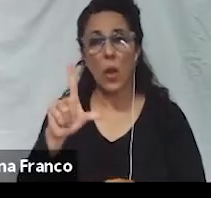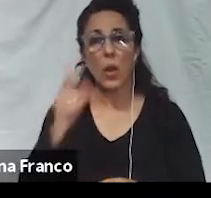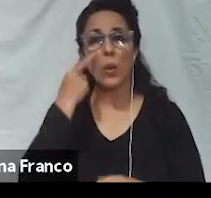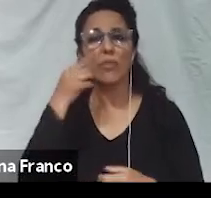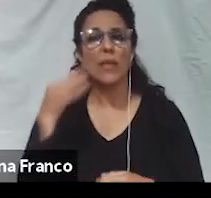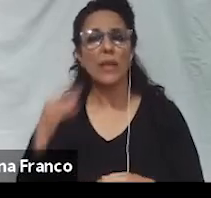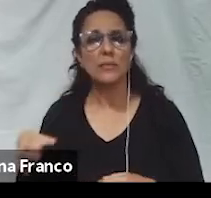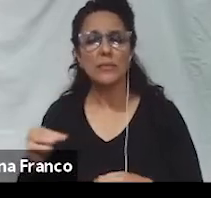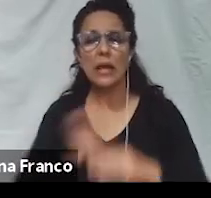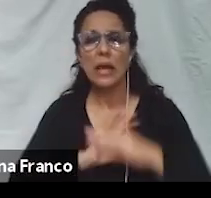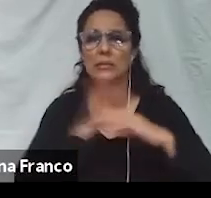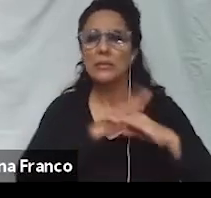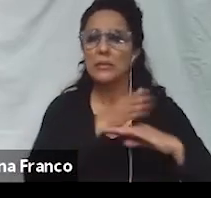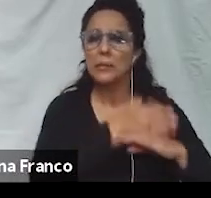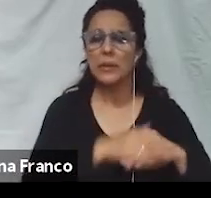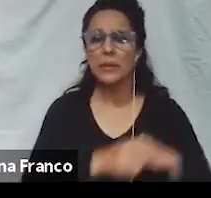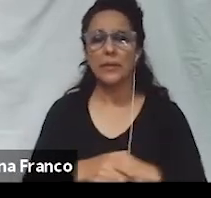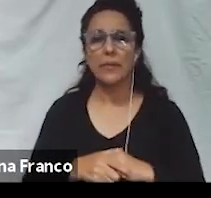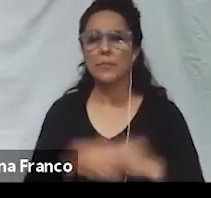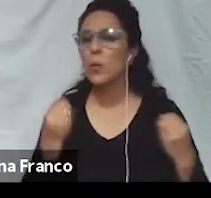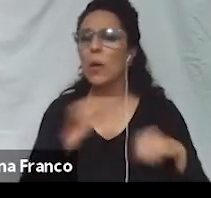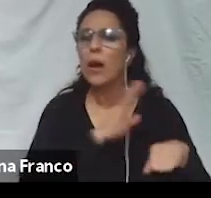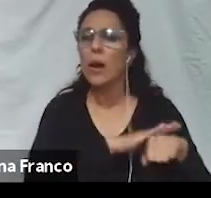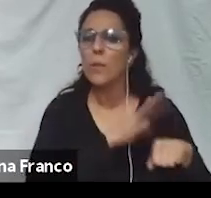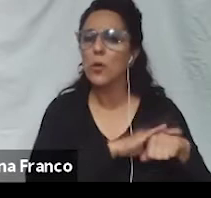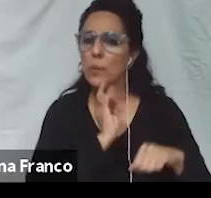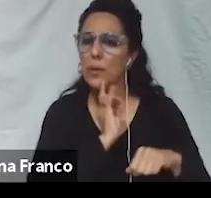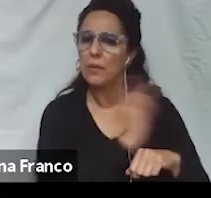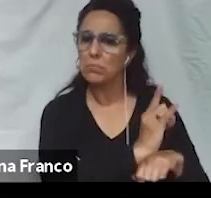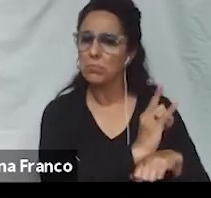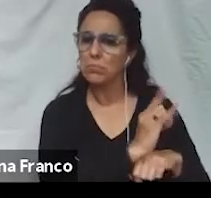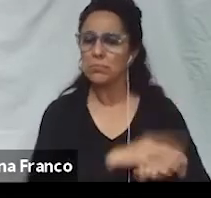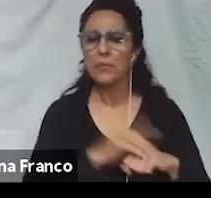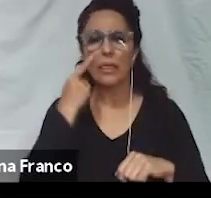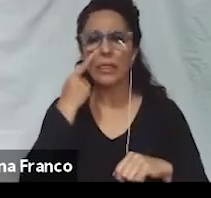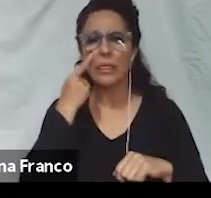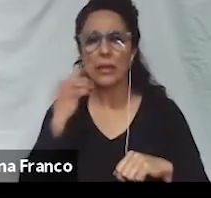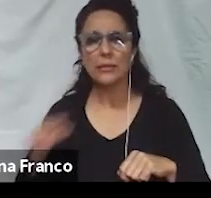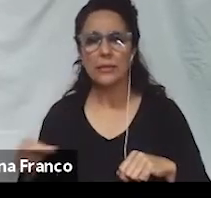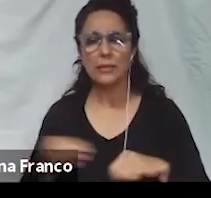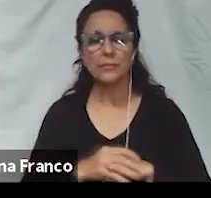de un tester de accesibilidad y cuáles son sus responsabilidades.